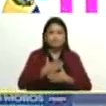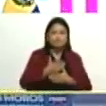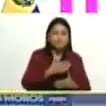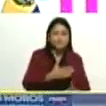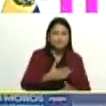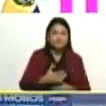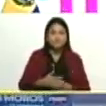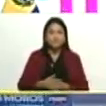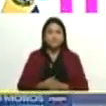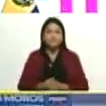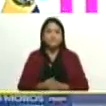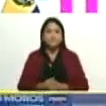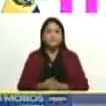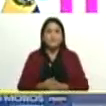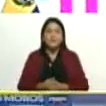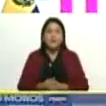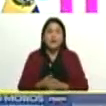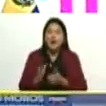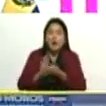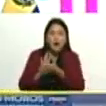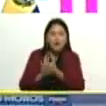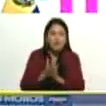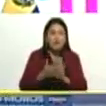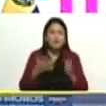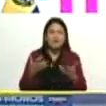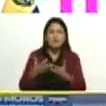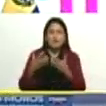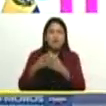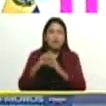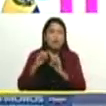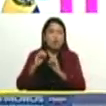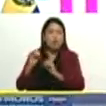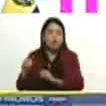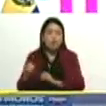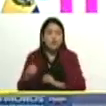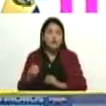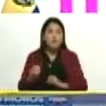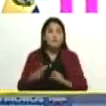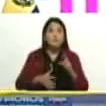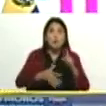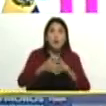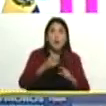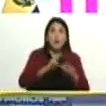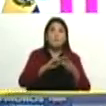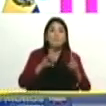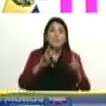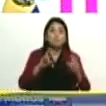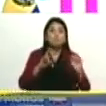sin guerras, por un mundo de paz, cada vez es más intensa,